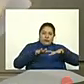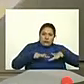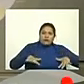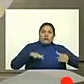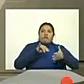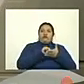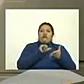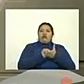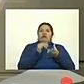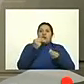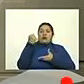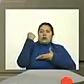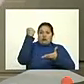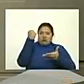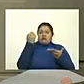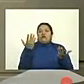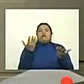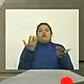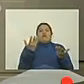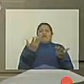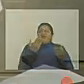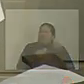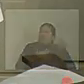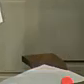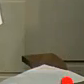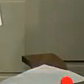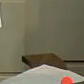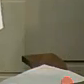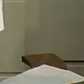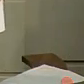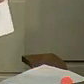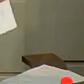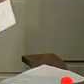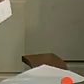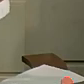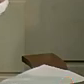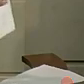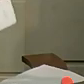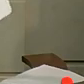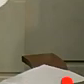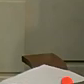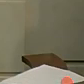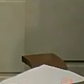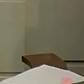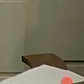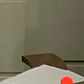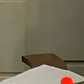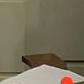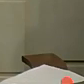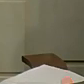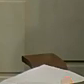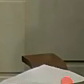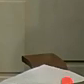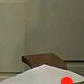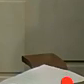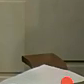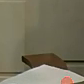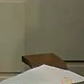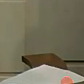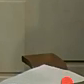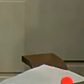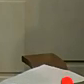hacer, y qué es lo que quiere hacer. Presentar una propuesta de estabilidad jurídica.